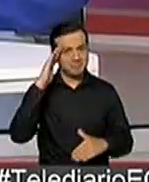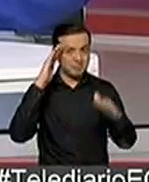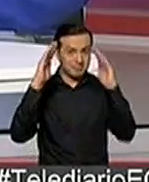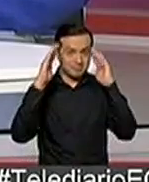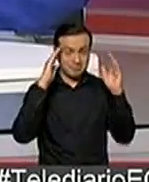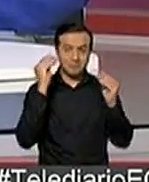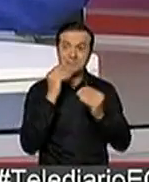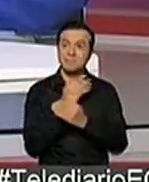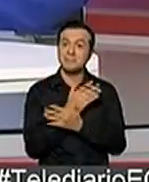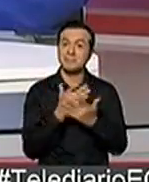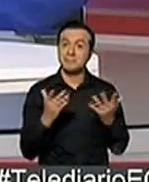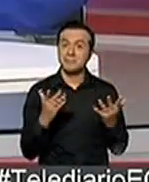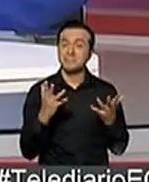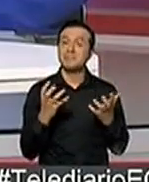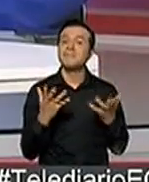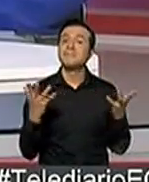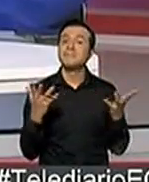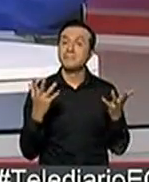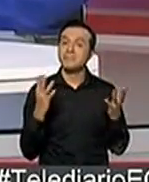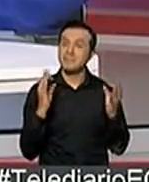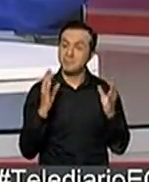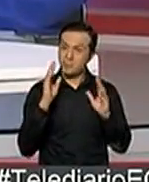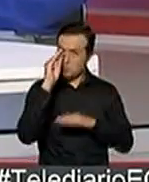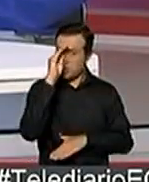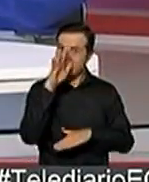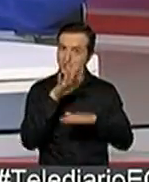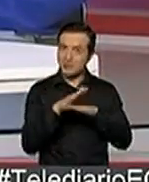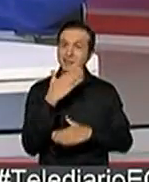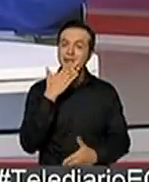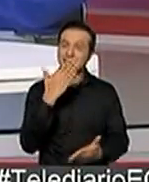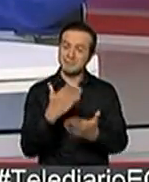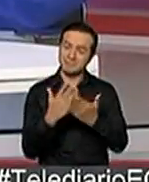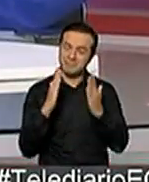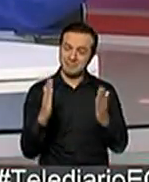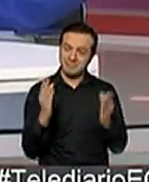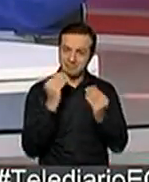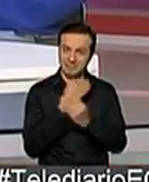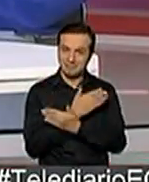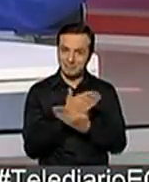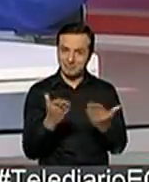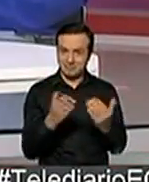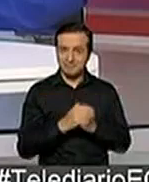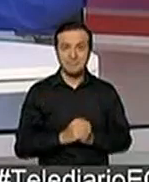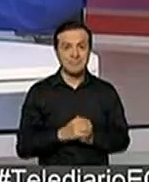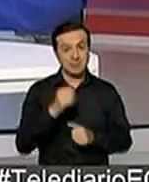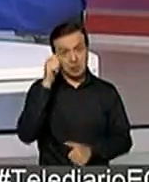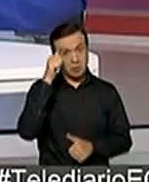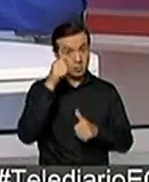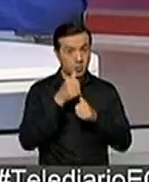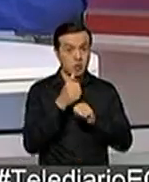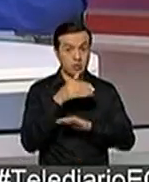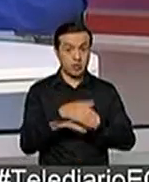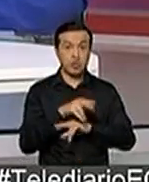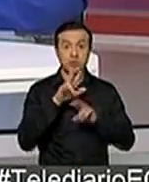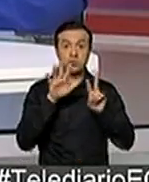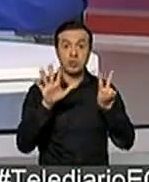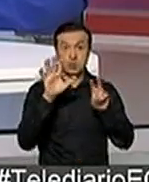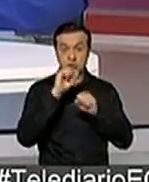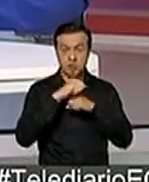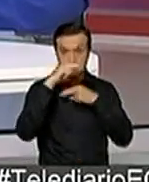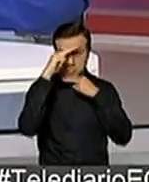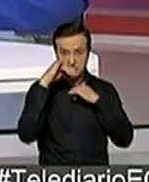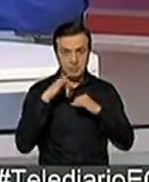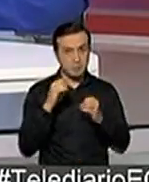despedimos, amigos y amigas. Les deseamos una muy buena tarde. Gracias por permitirnos acompañarles en Telediario. Y les recordamos que a las 19 horas tenemos